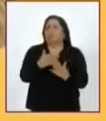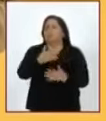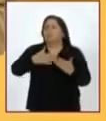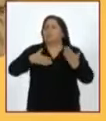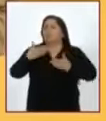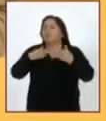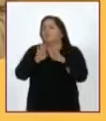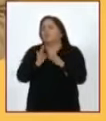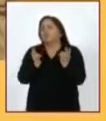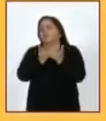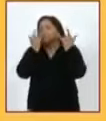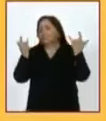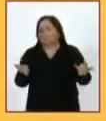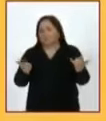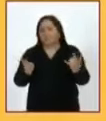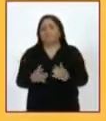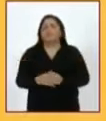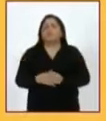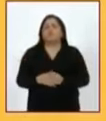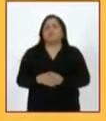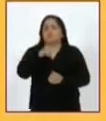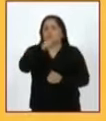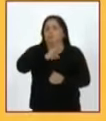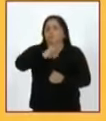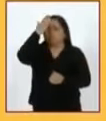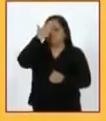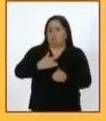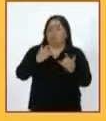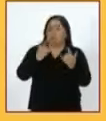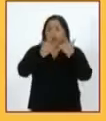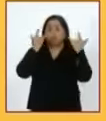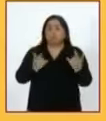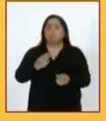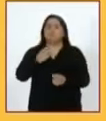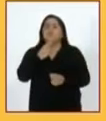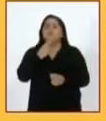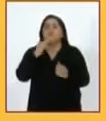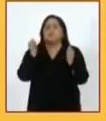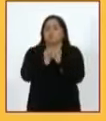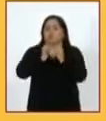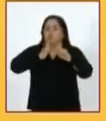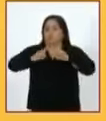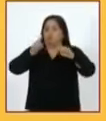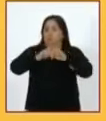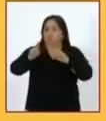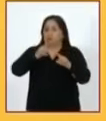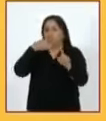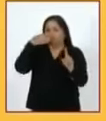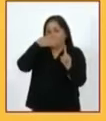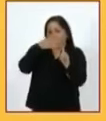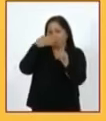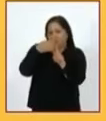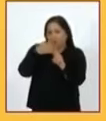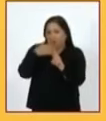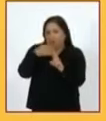disfrutado una historieta. ¿Sabían que las historietas se utilizan con distintos objetivos?